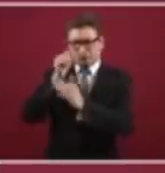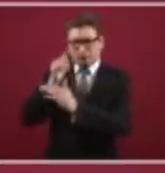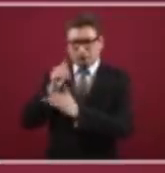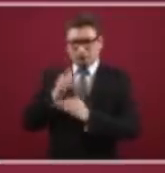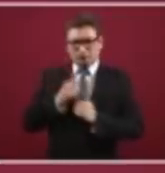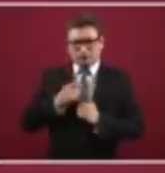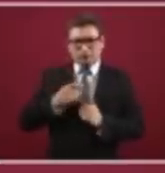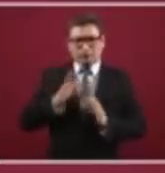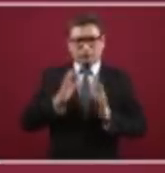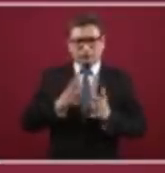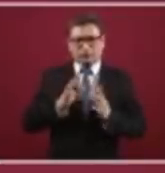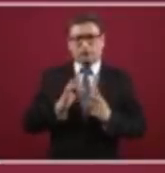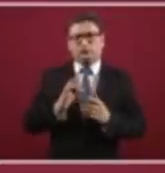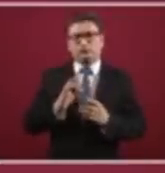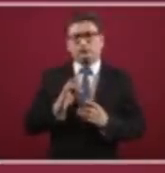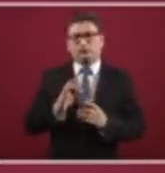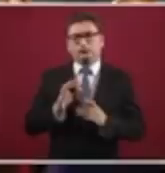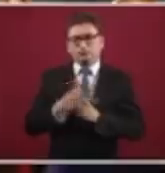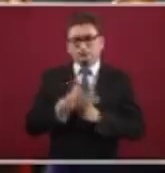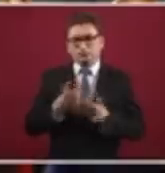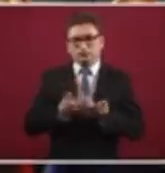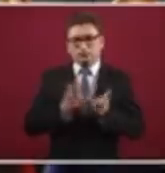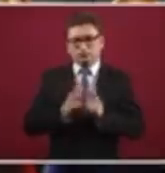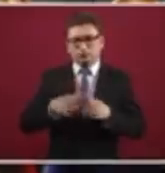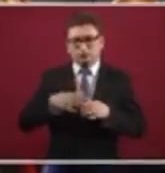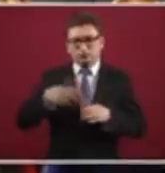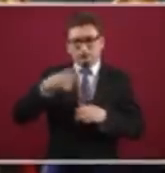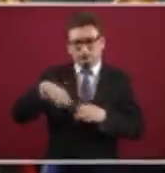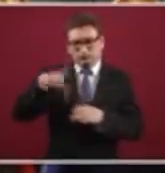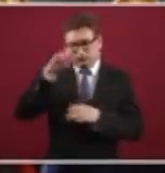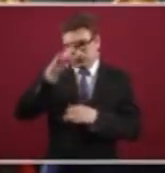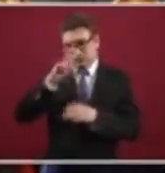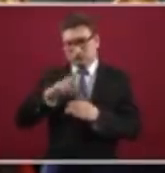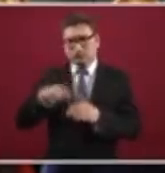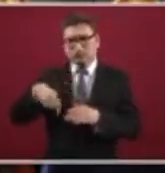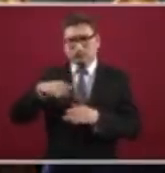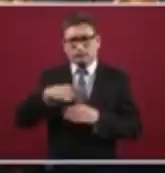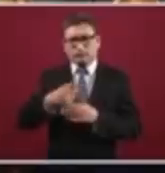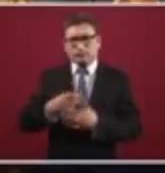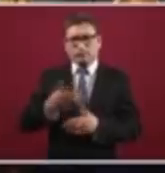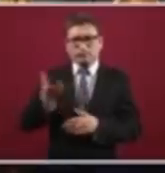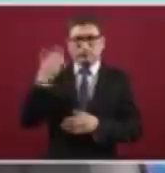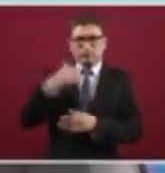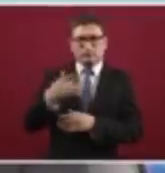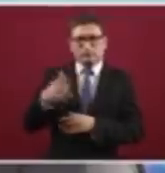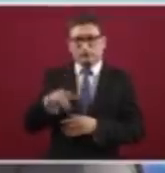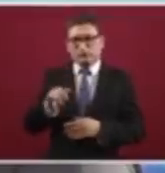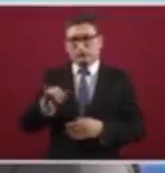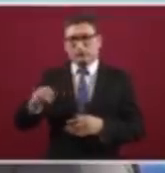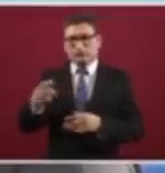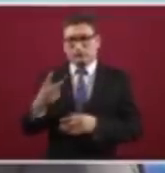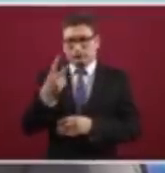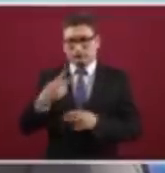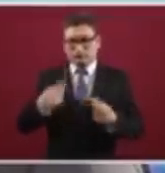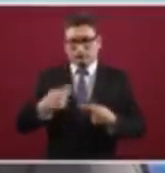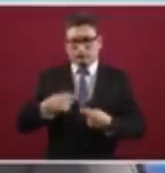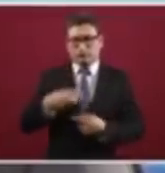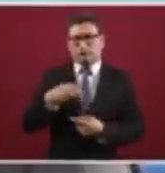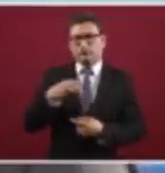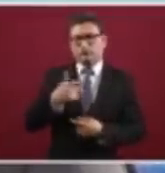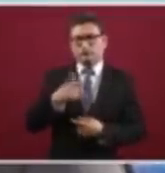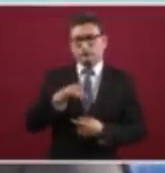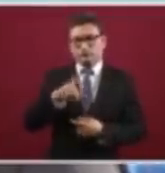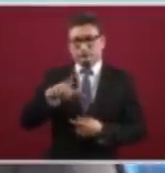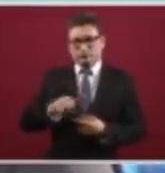creado el grupo de asesoría técnica donde dos de los anteriores integrantes del gay ángela maría buitrago y francisco